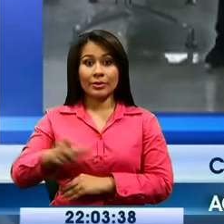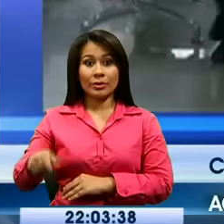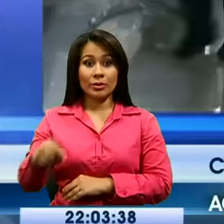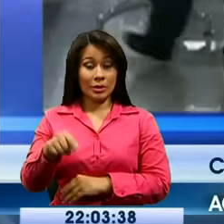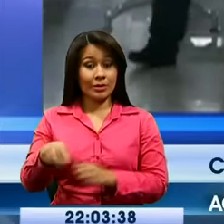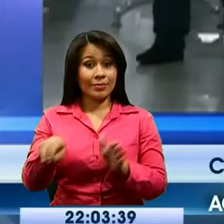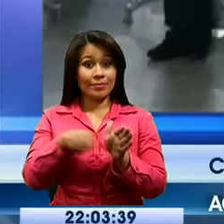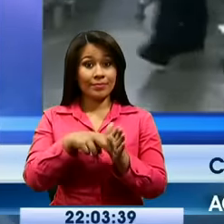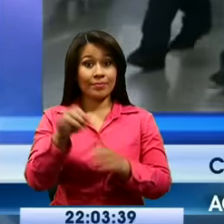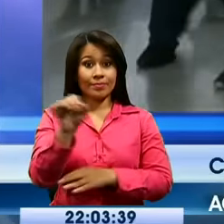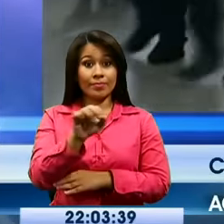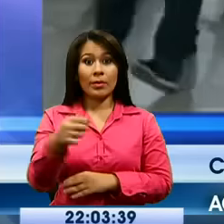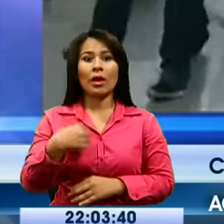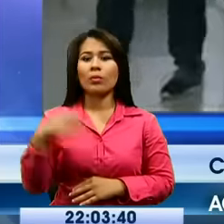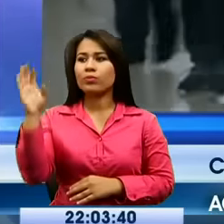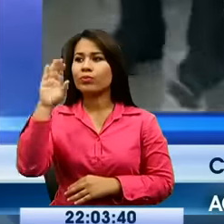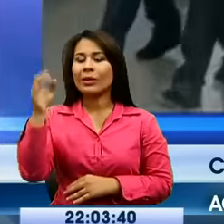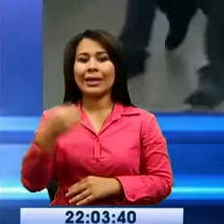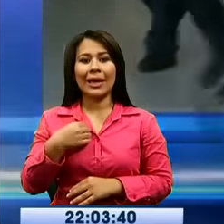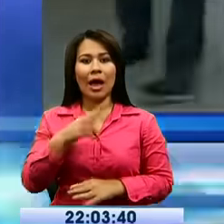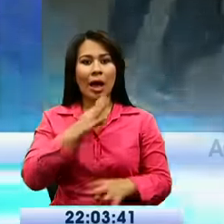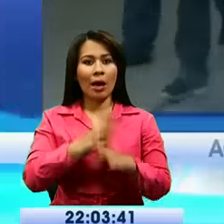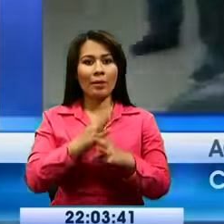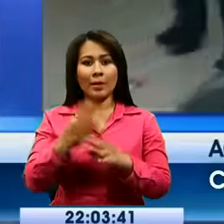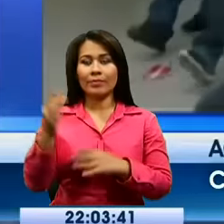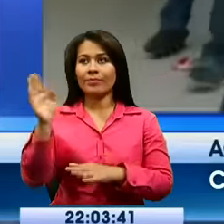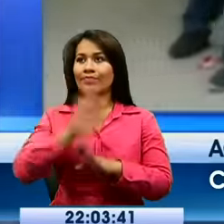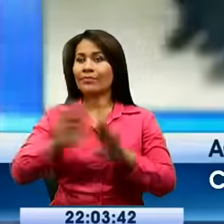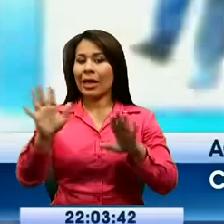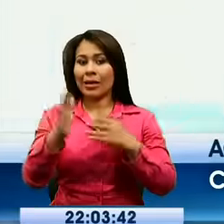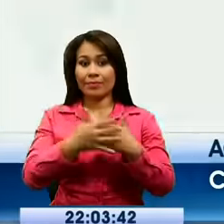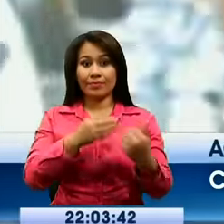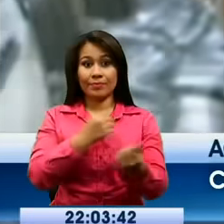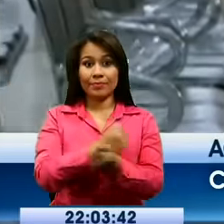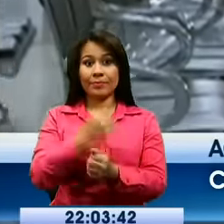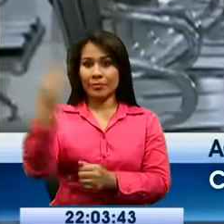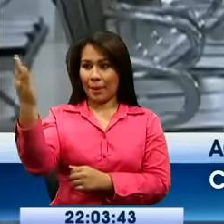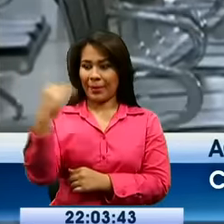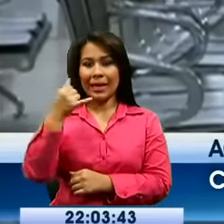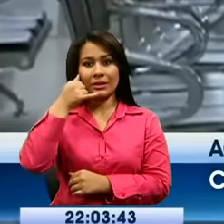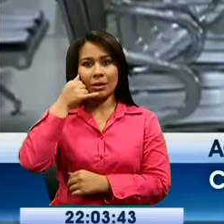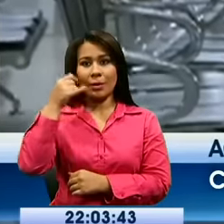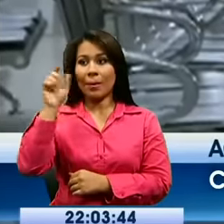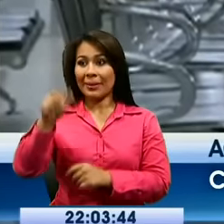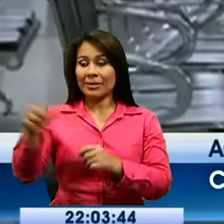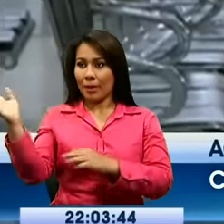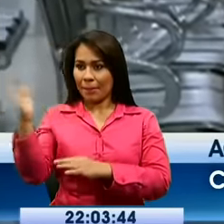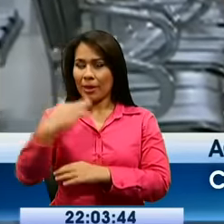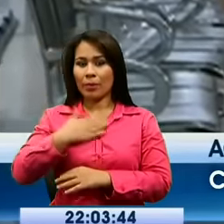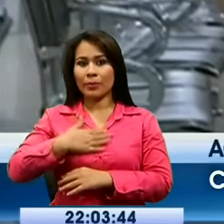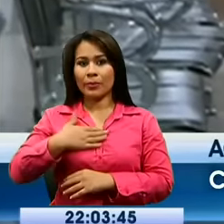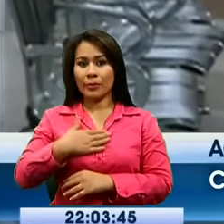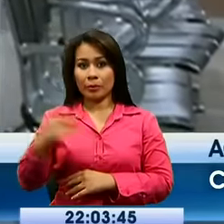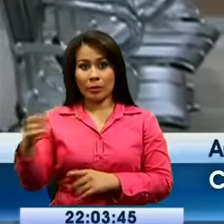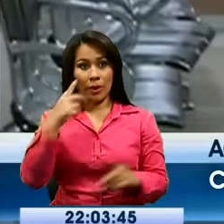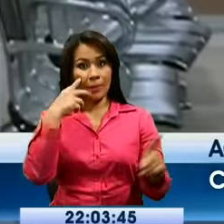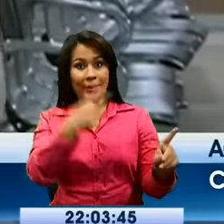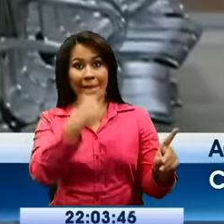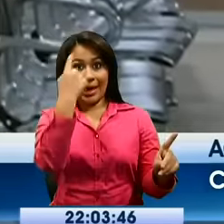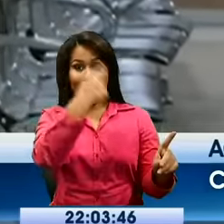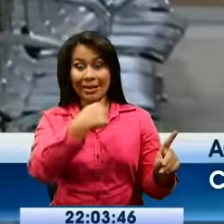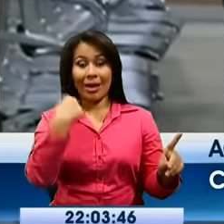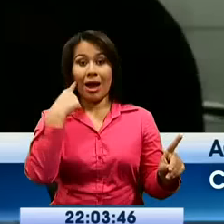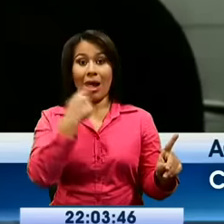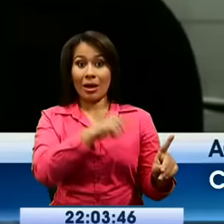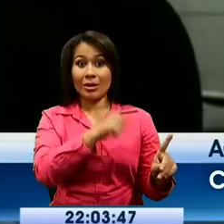vehículo, se pidió la colaboración de las víctimas que avancen al punto, quienes identificaron plenamente, tanto por la prenda de vestir como